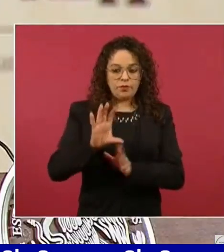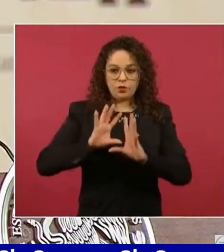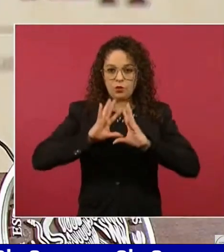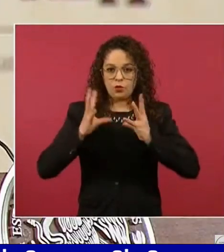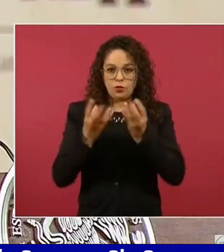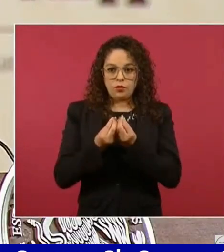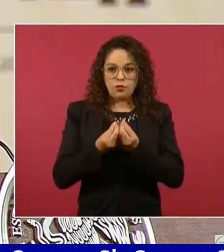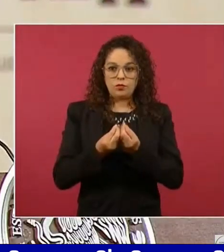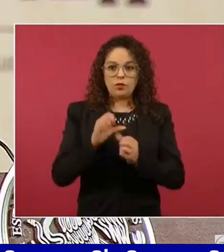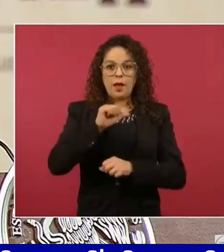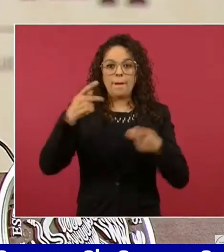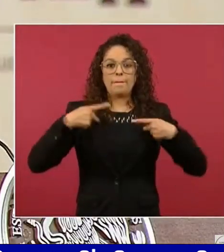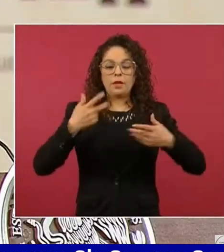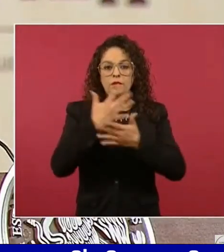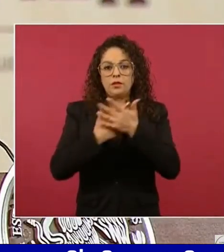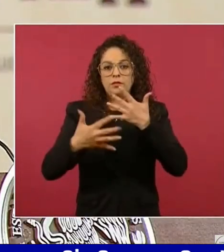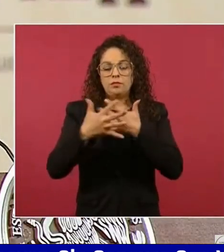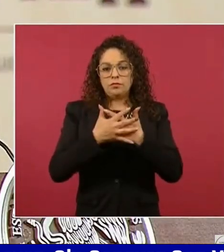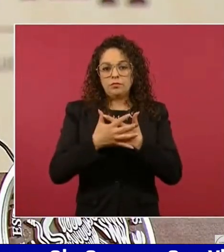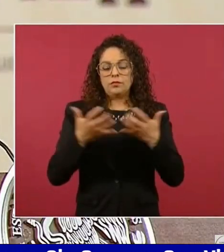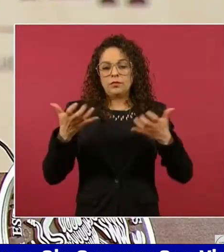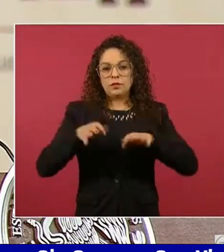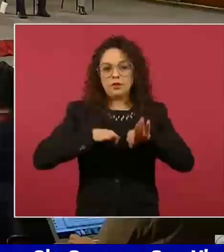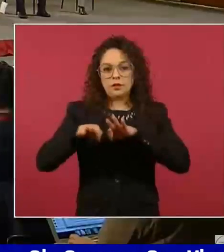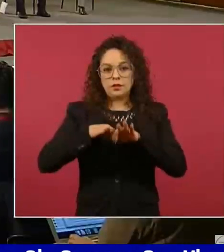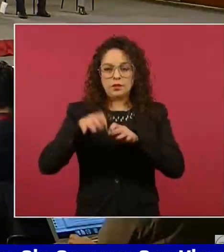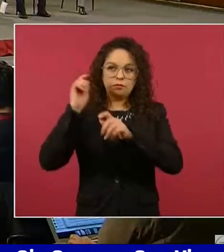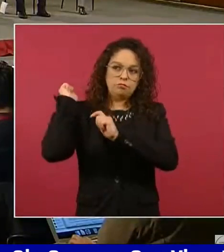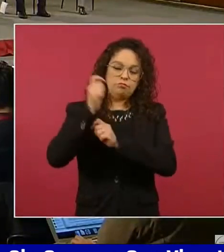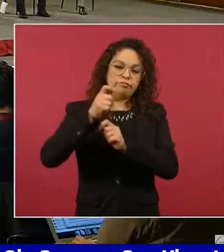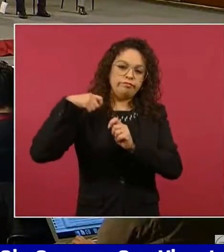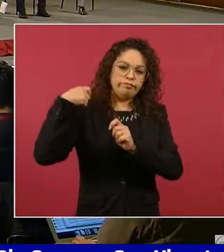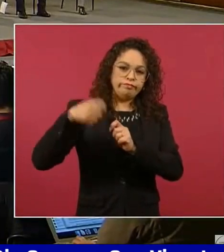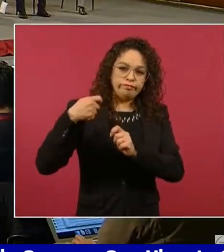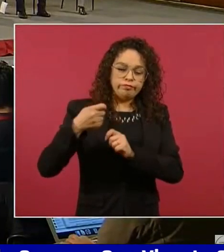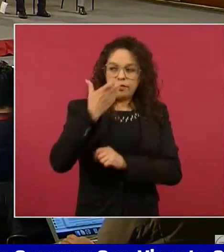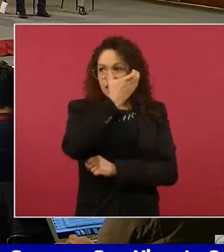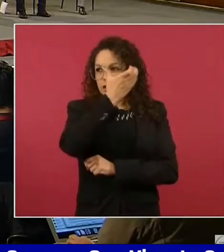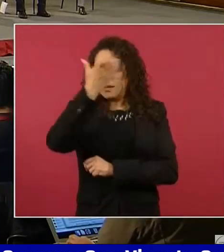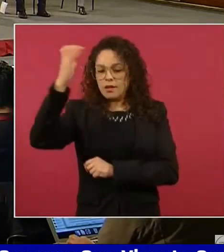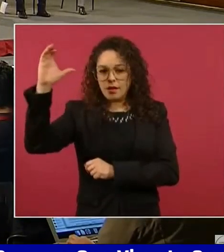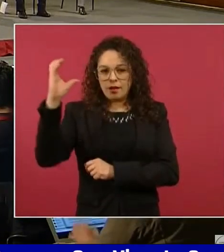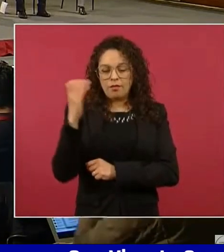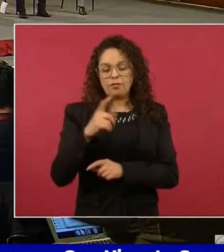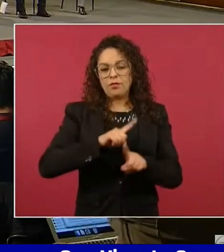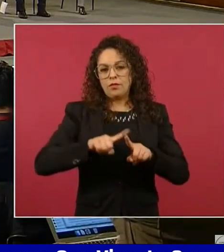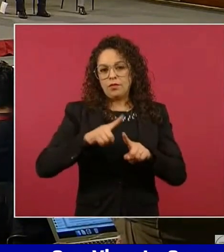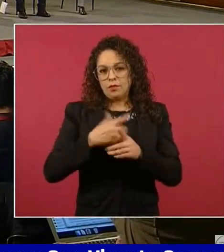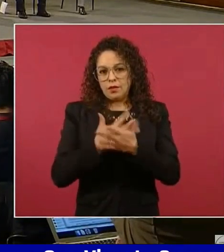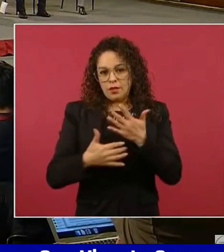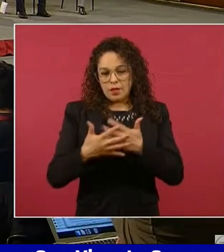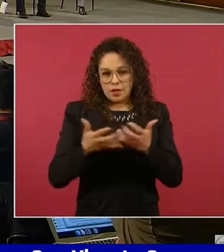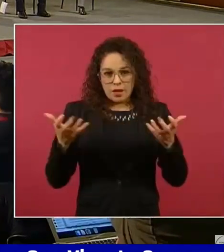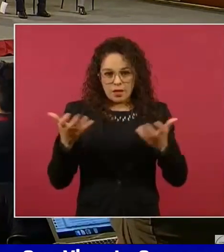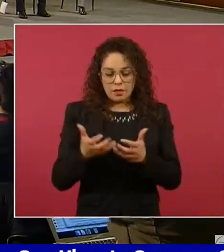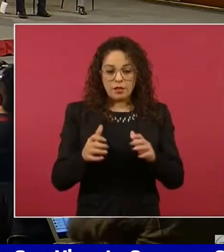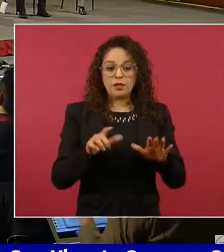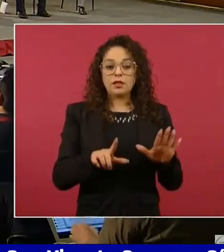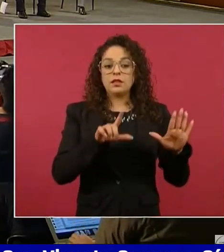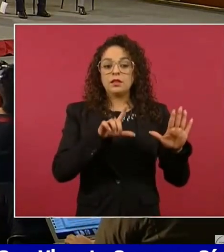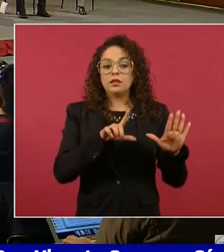productores, se apoya a pescadores y campesinos y campesinas a 763 mil